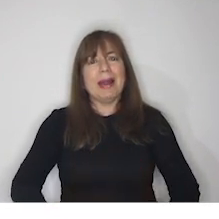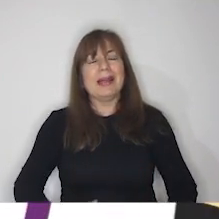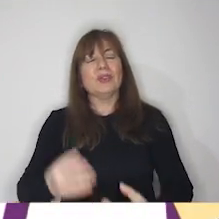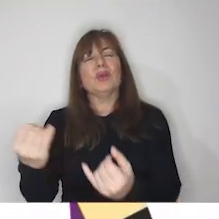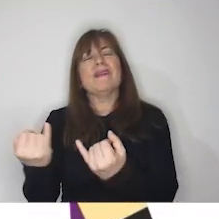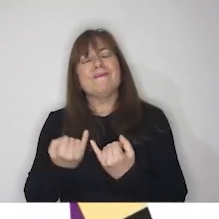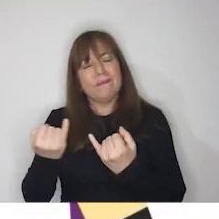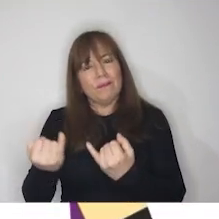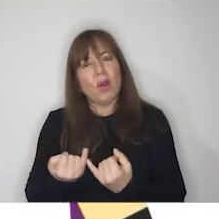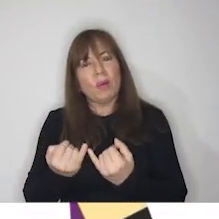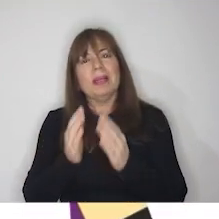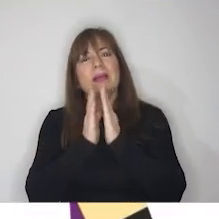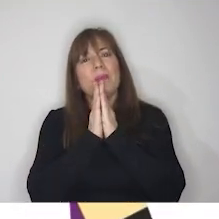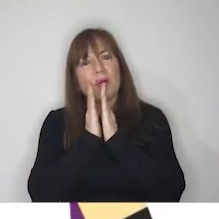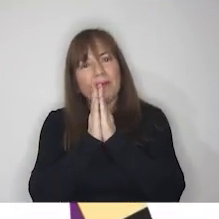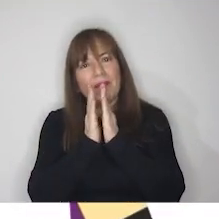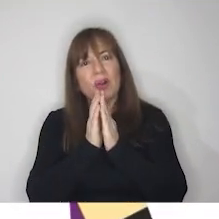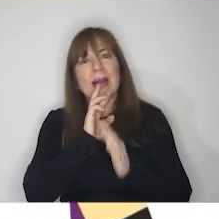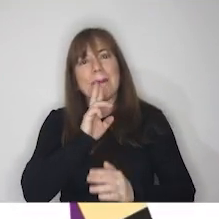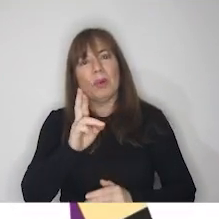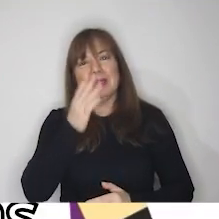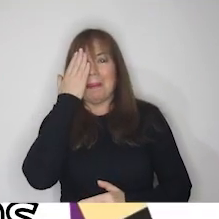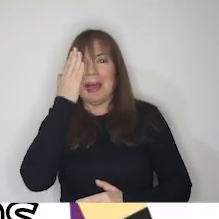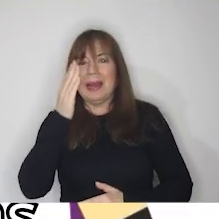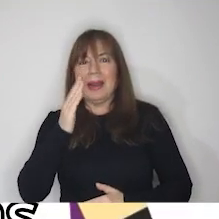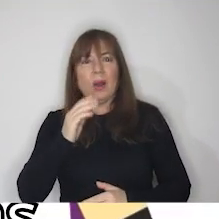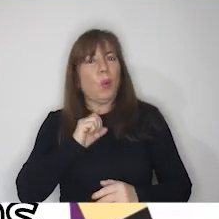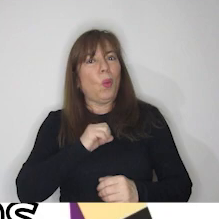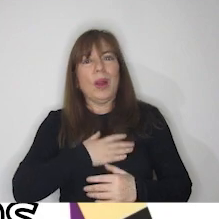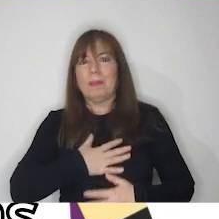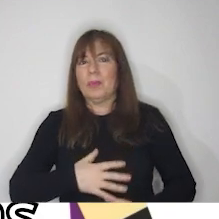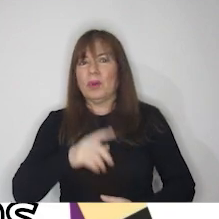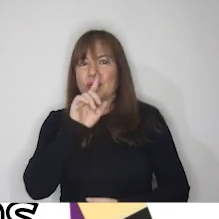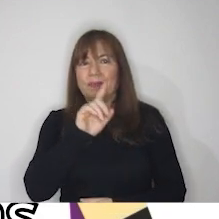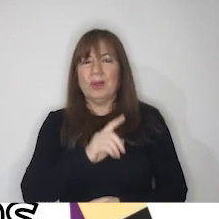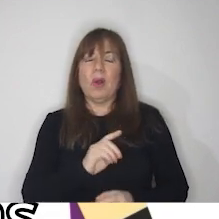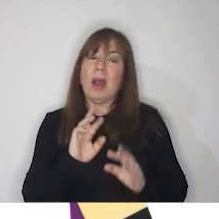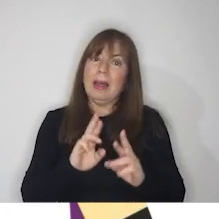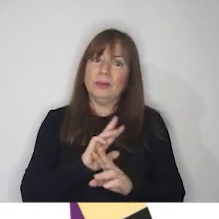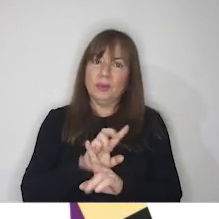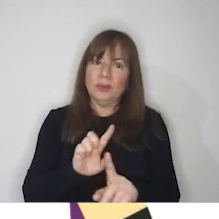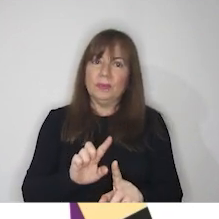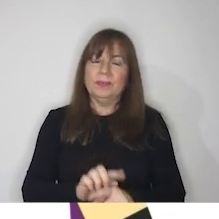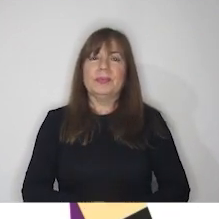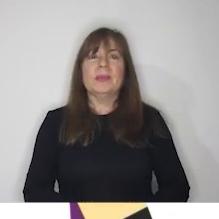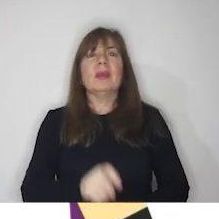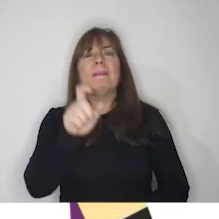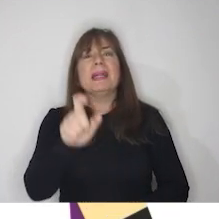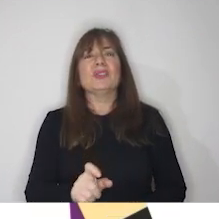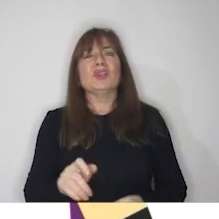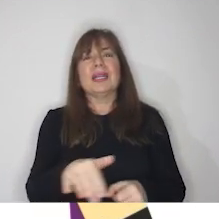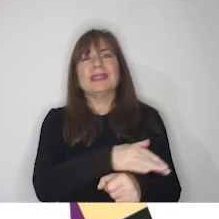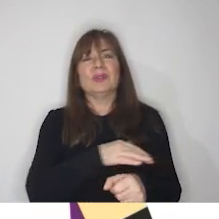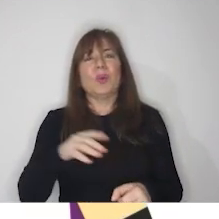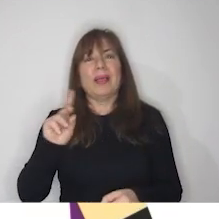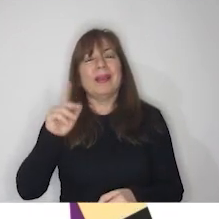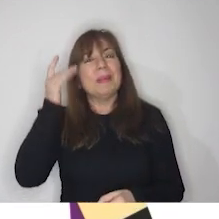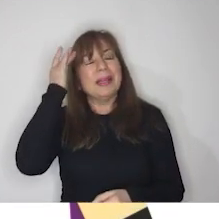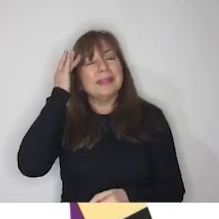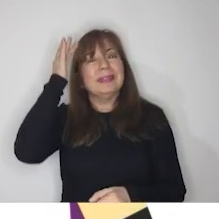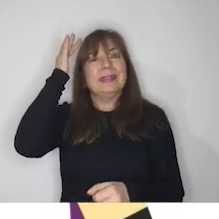Si quieres usarlo para prevenir embarazo o regular tu menstruación, infórmate lo que más puedas para evitar una mala reacción en tu